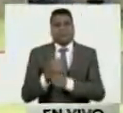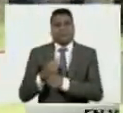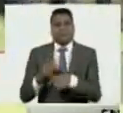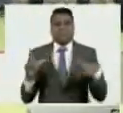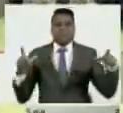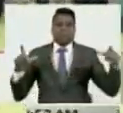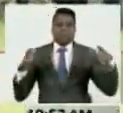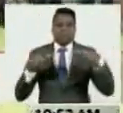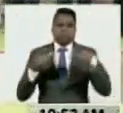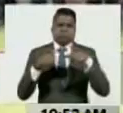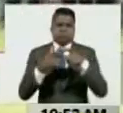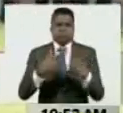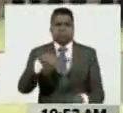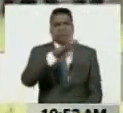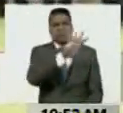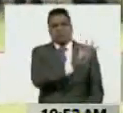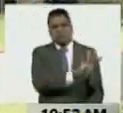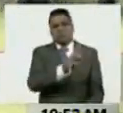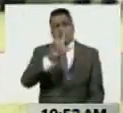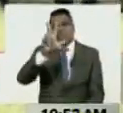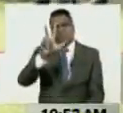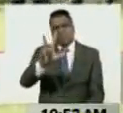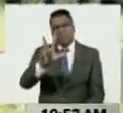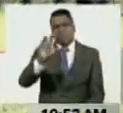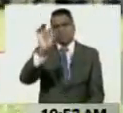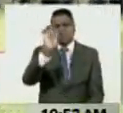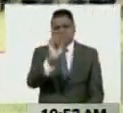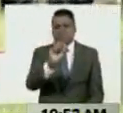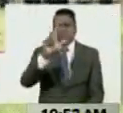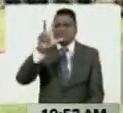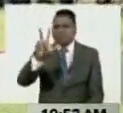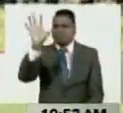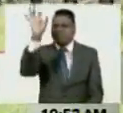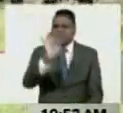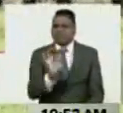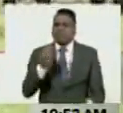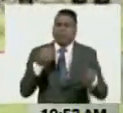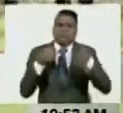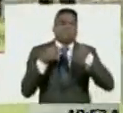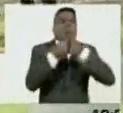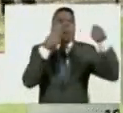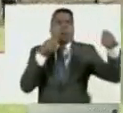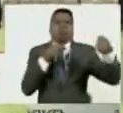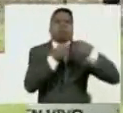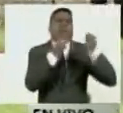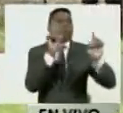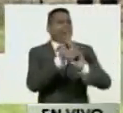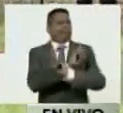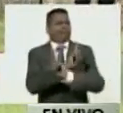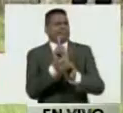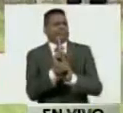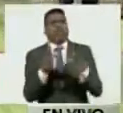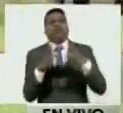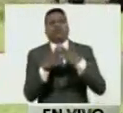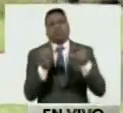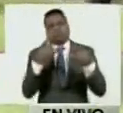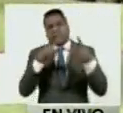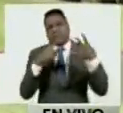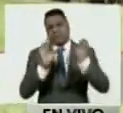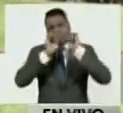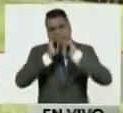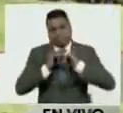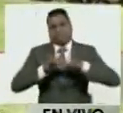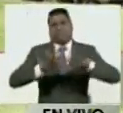reducir en un 43.3% la accidentabilidad. Es decir, todas las acciones que se